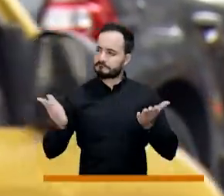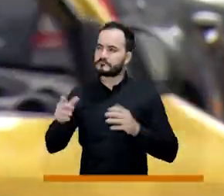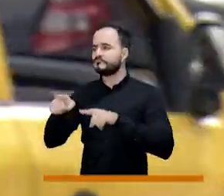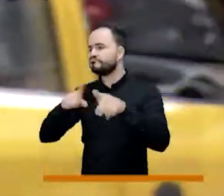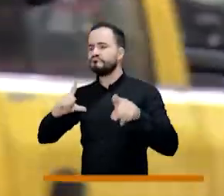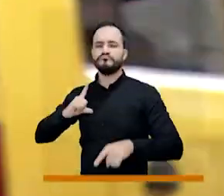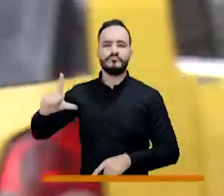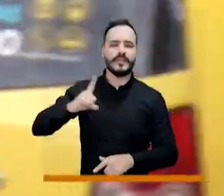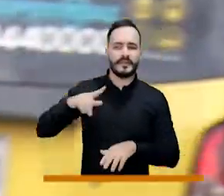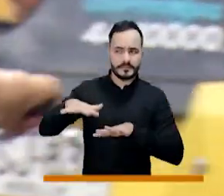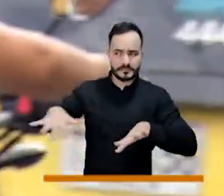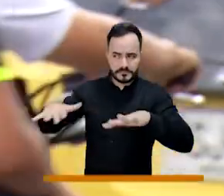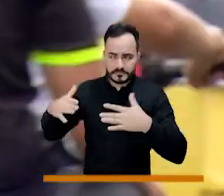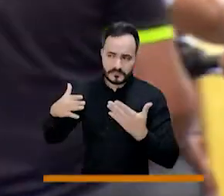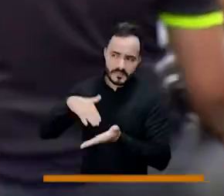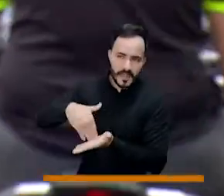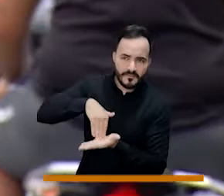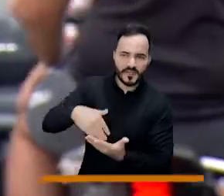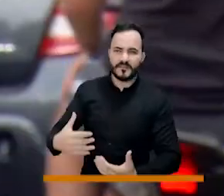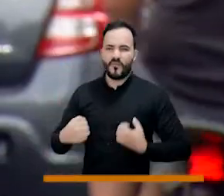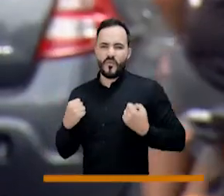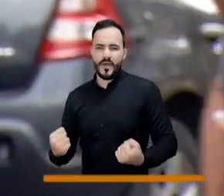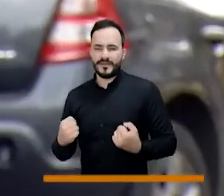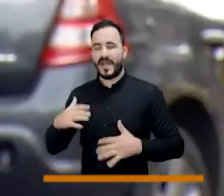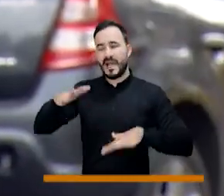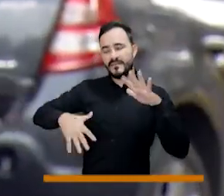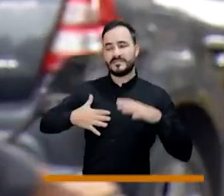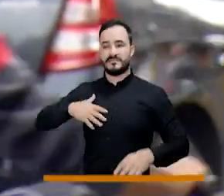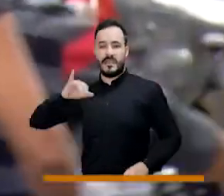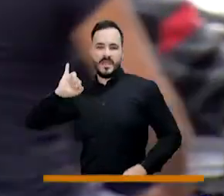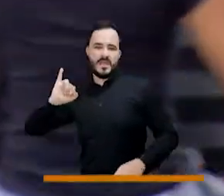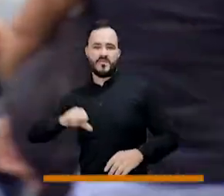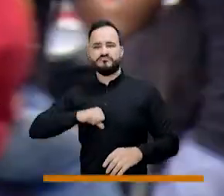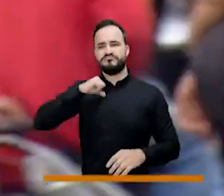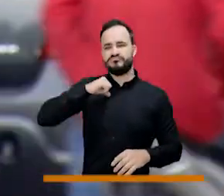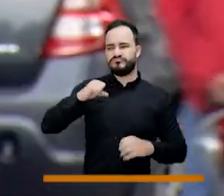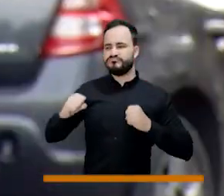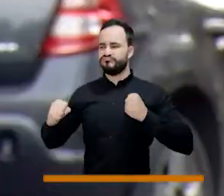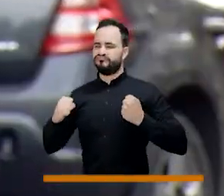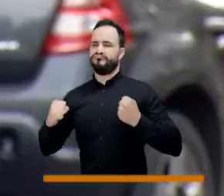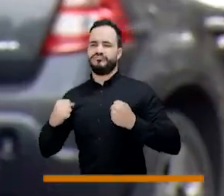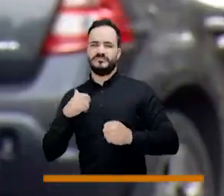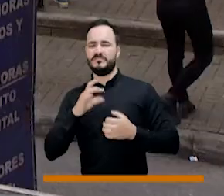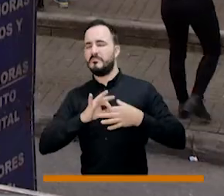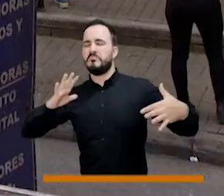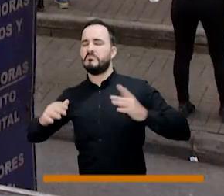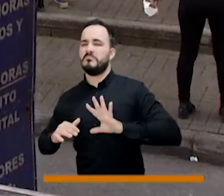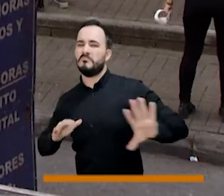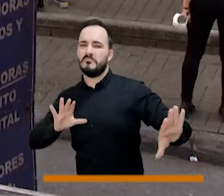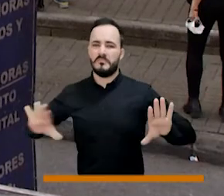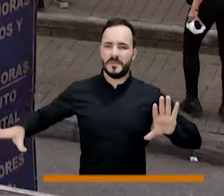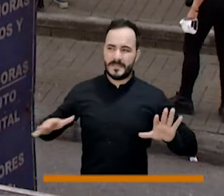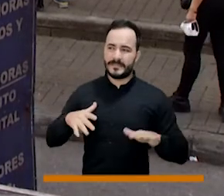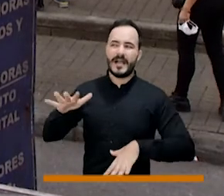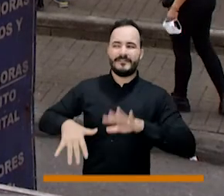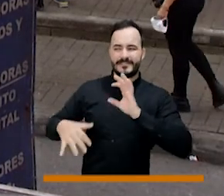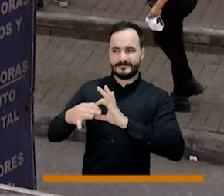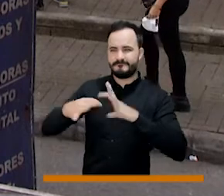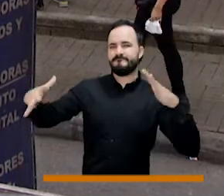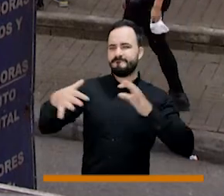liderazgos. A veces la condición humana, los egos, lo particular, no nos permite pensar en lo colectivo. Esa es una tarea. De